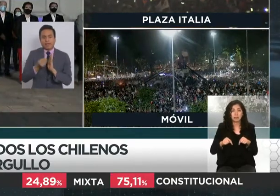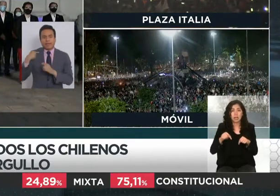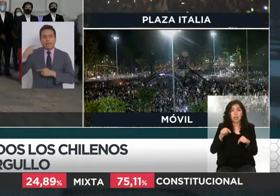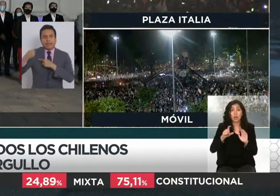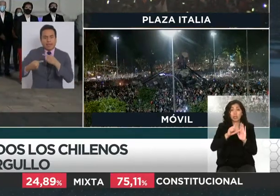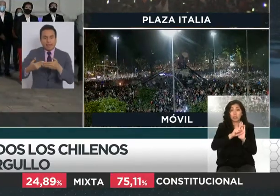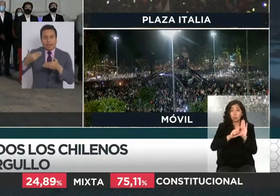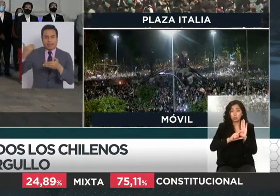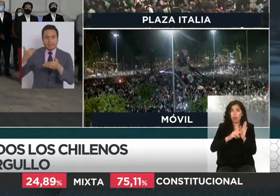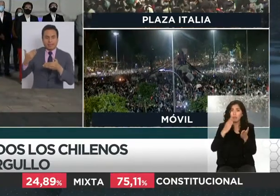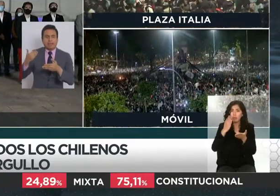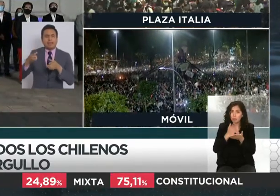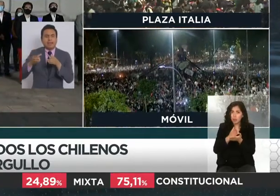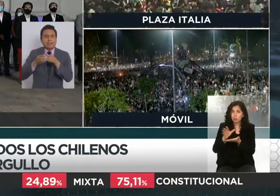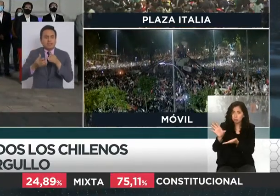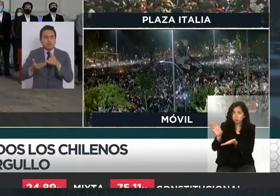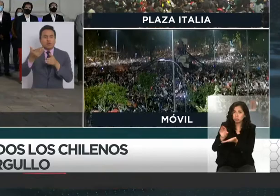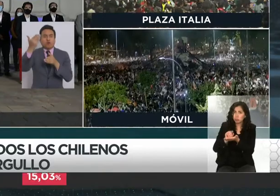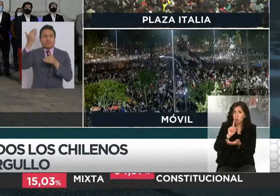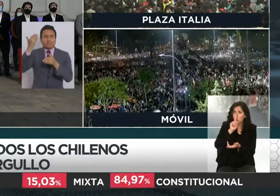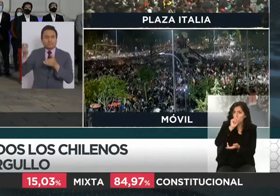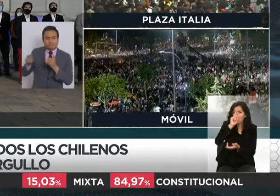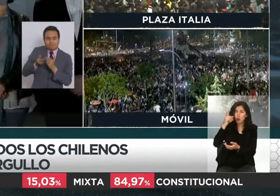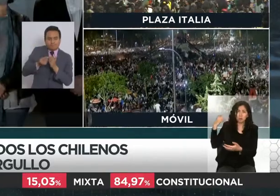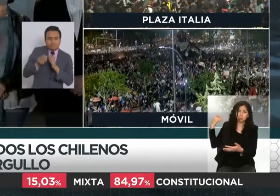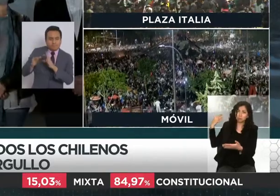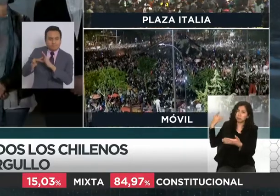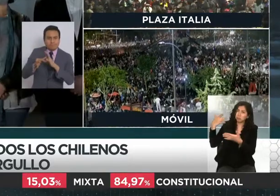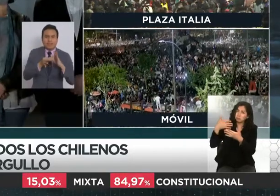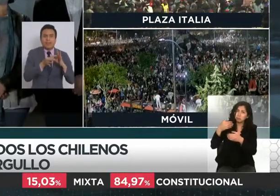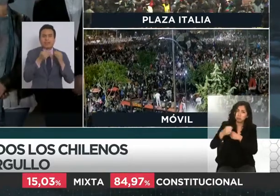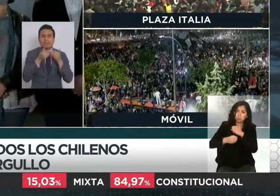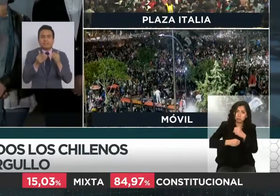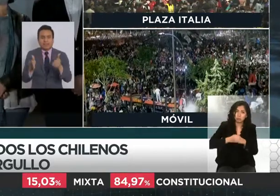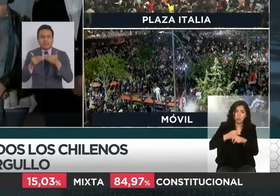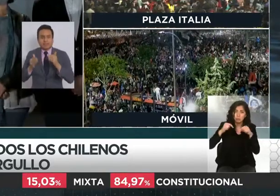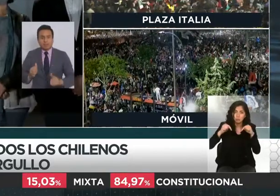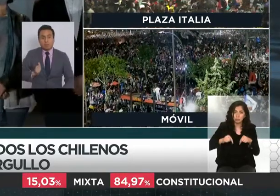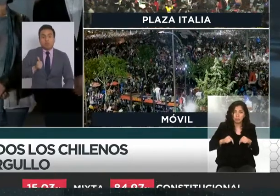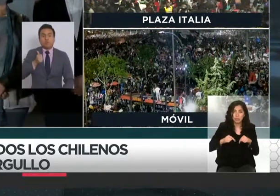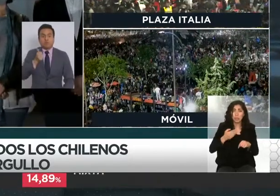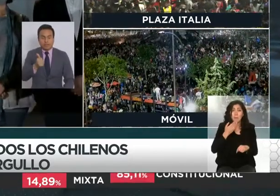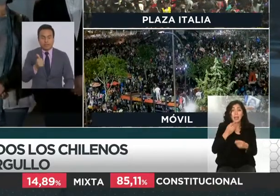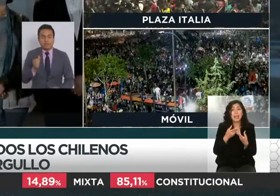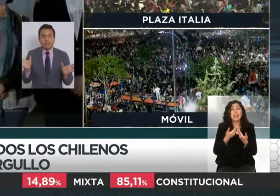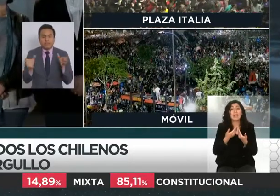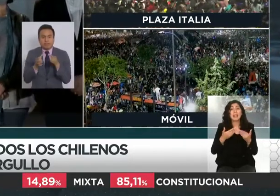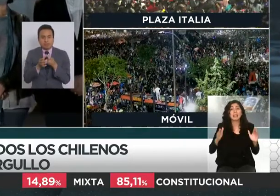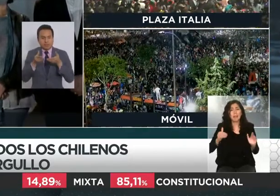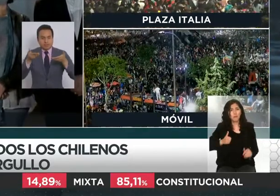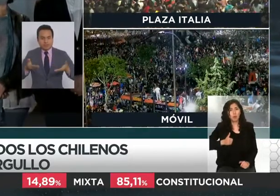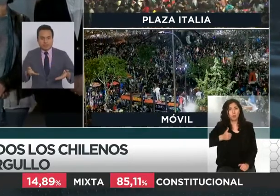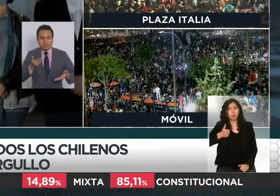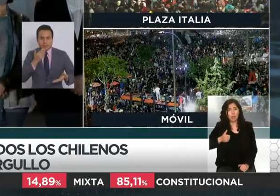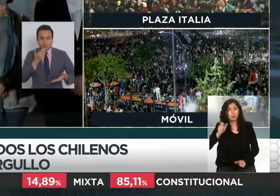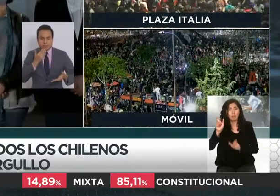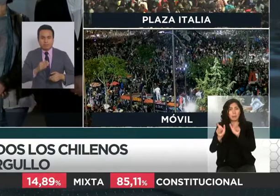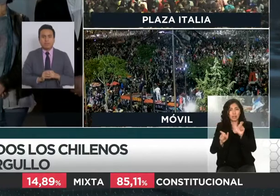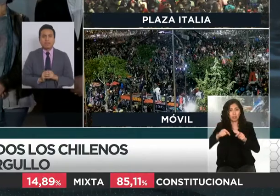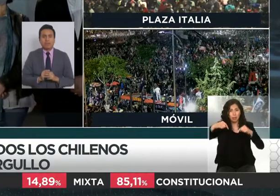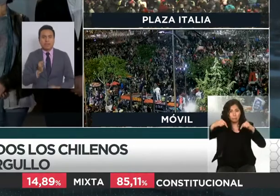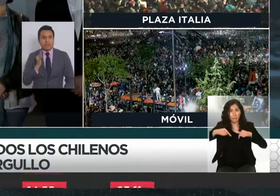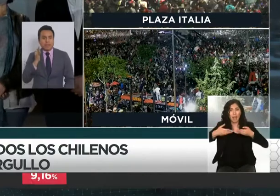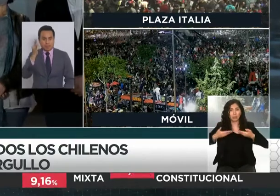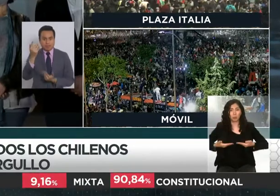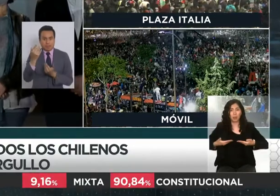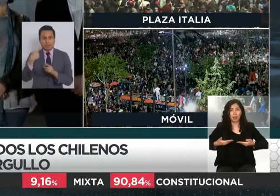herencia de las generaciones que nos antecedieron, la libertad y voluntad de las generaciones presentes y la